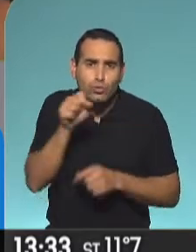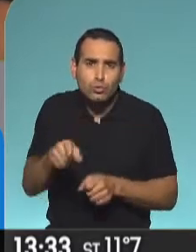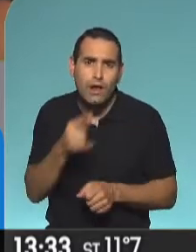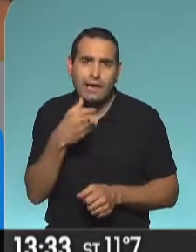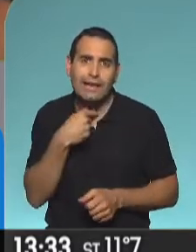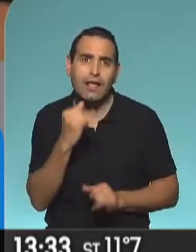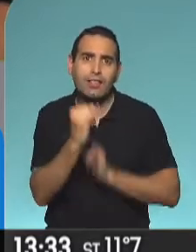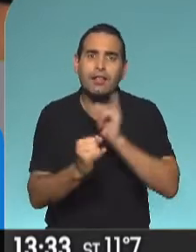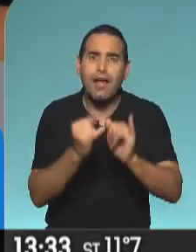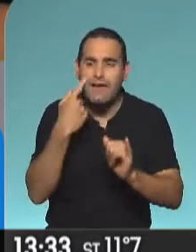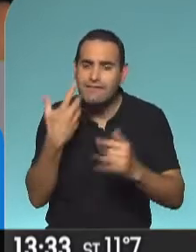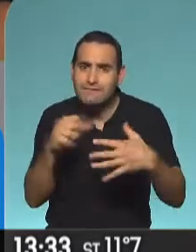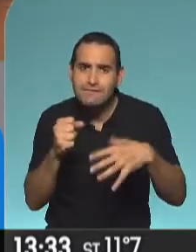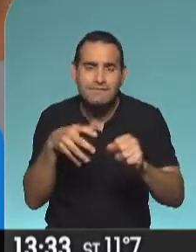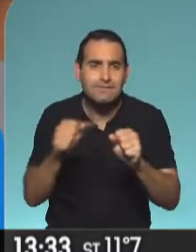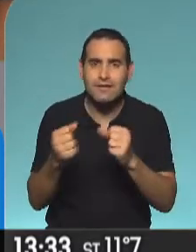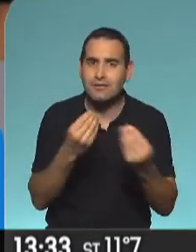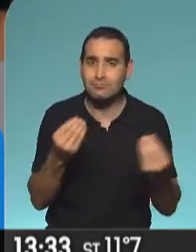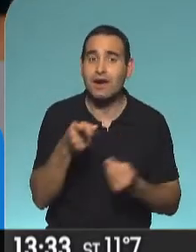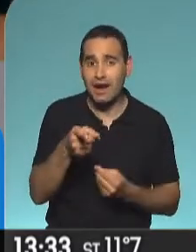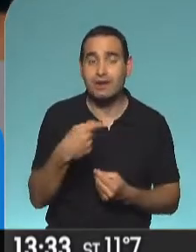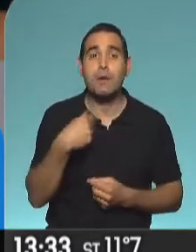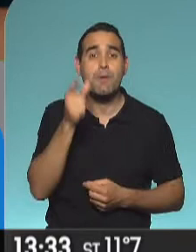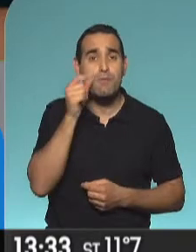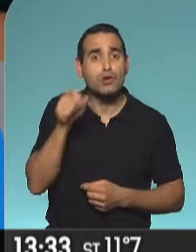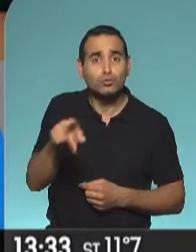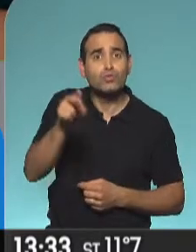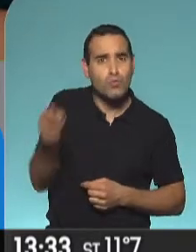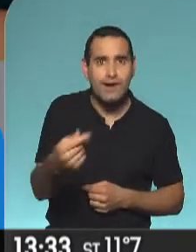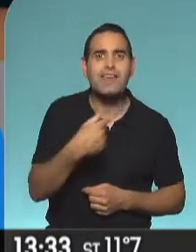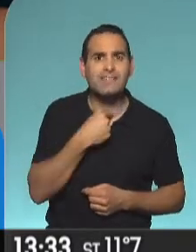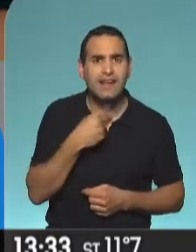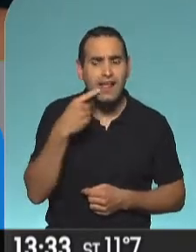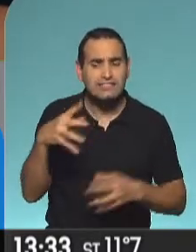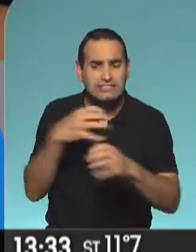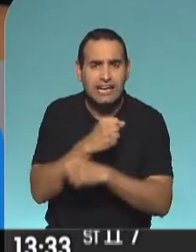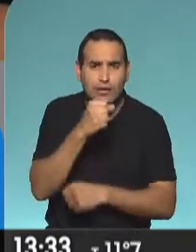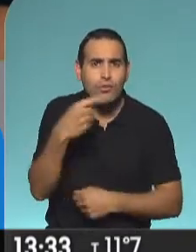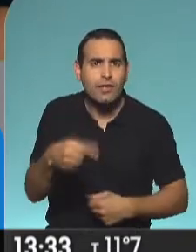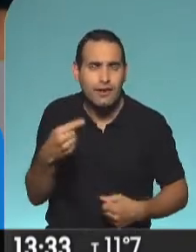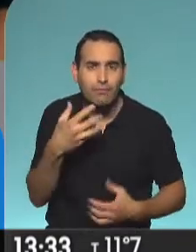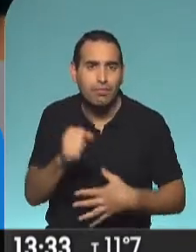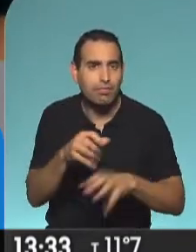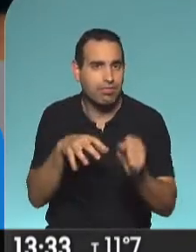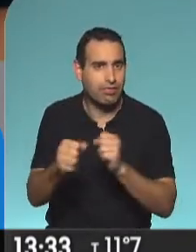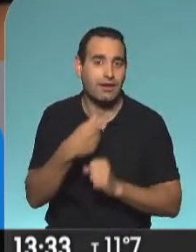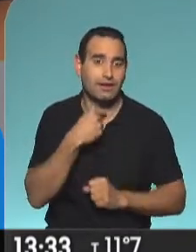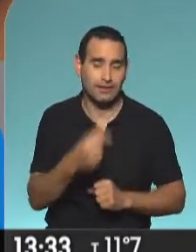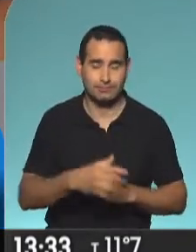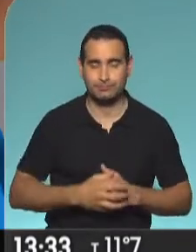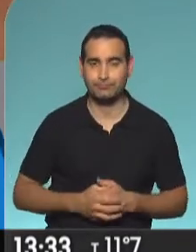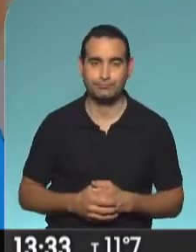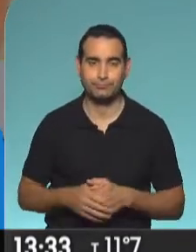la búsqueda de la historia o los misterios de su padre. Un gran trabajo, como siempre, de Agustina Muñoz, que es una gran intérprete de nuestro